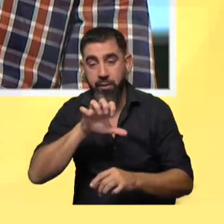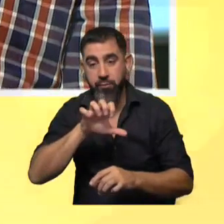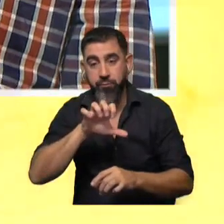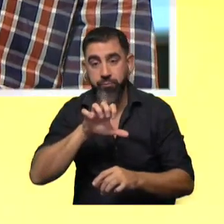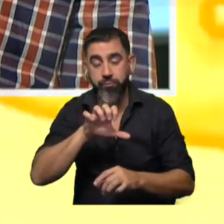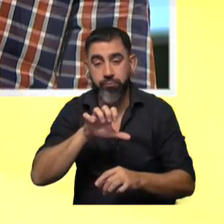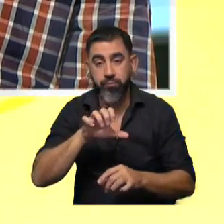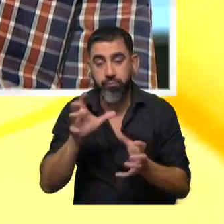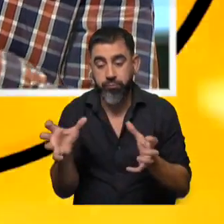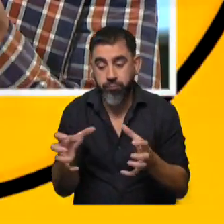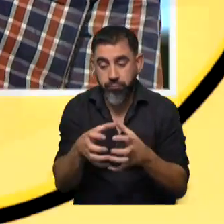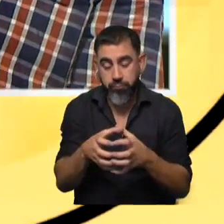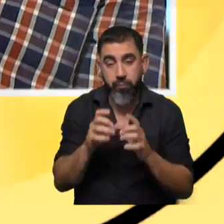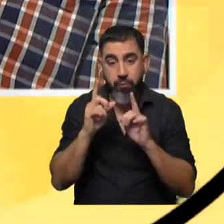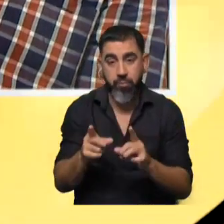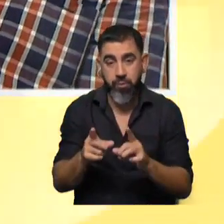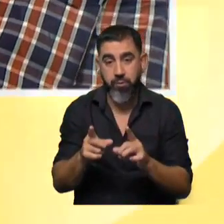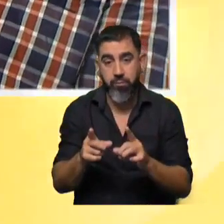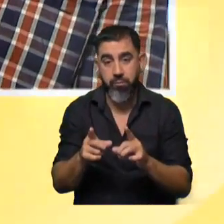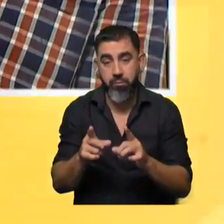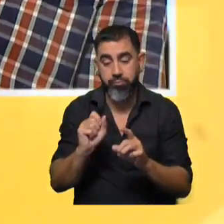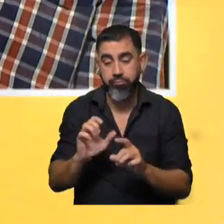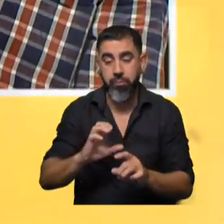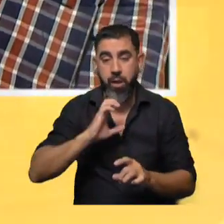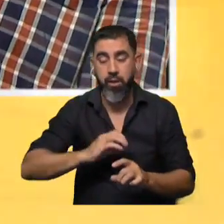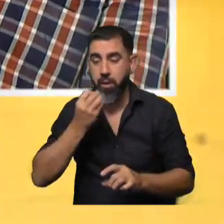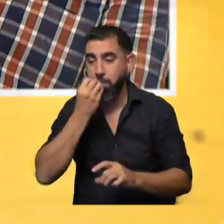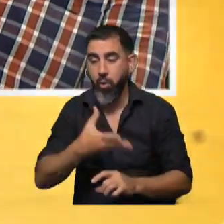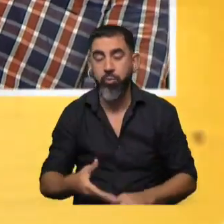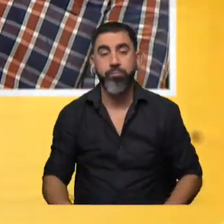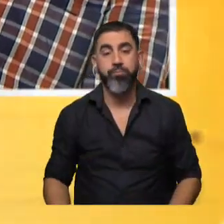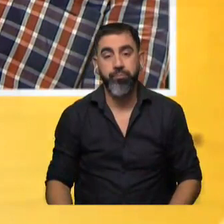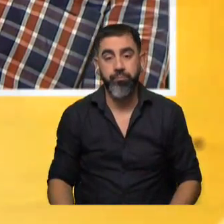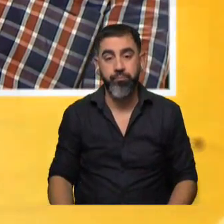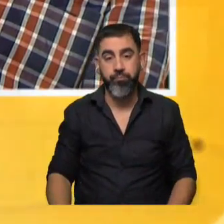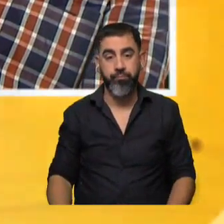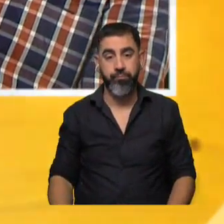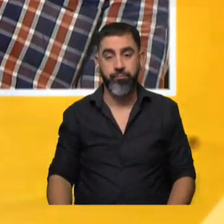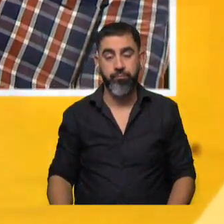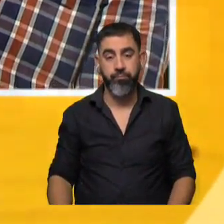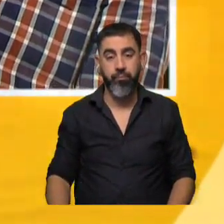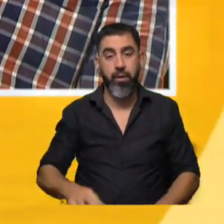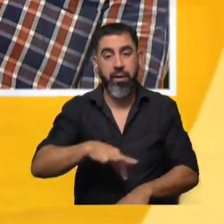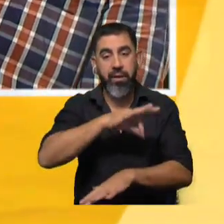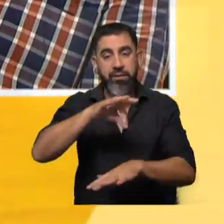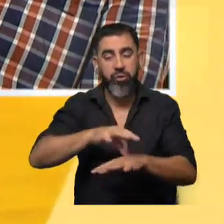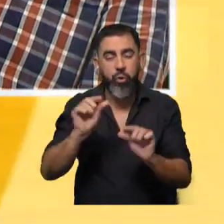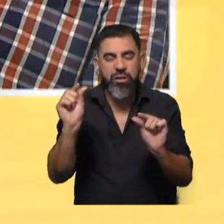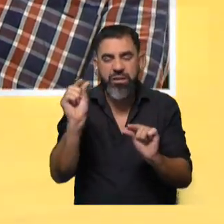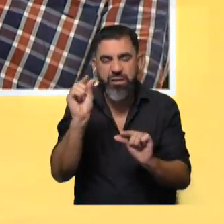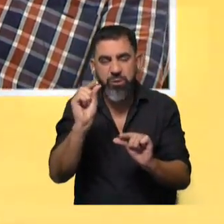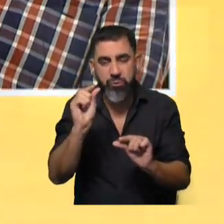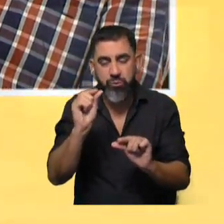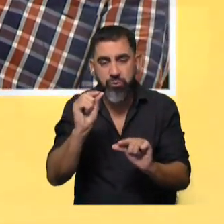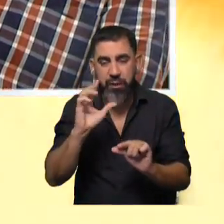perritas fueron aislados para caracterizarlos mejor. Hablamos de insecto muy chiquitito, que